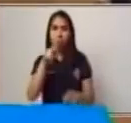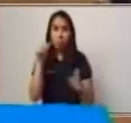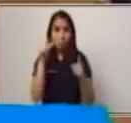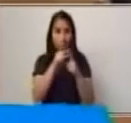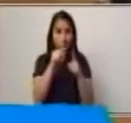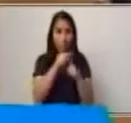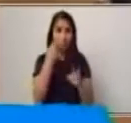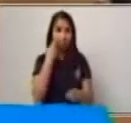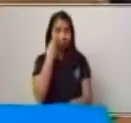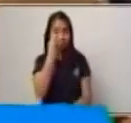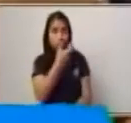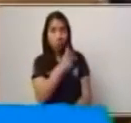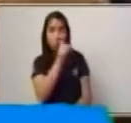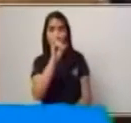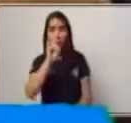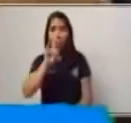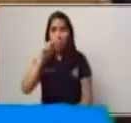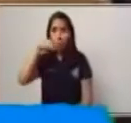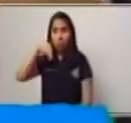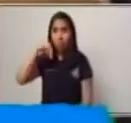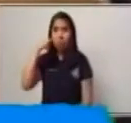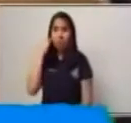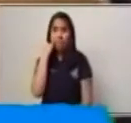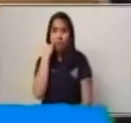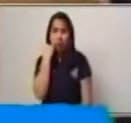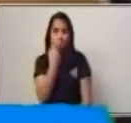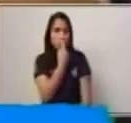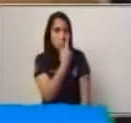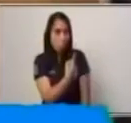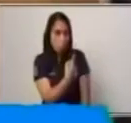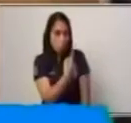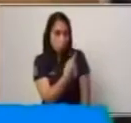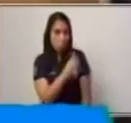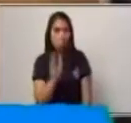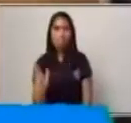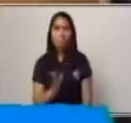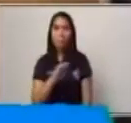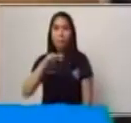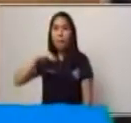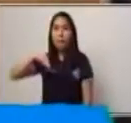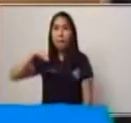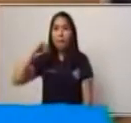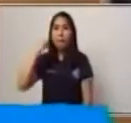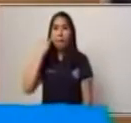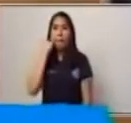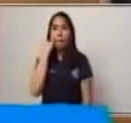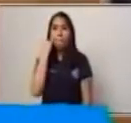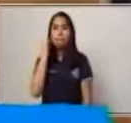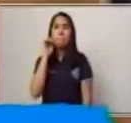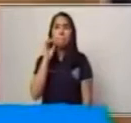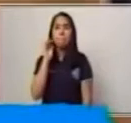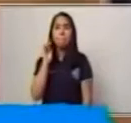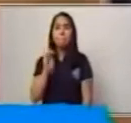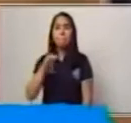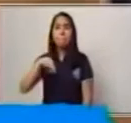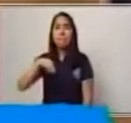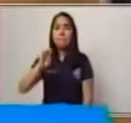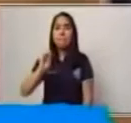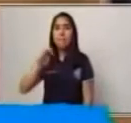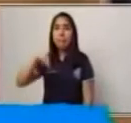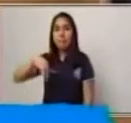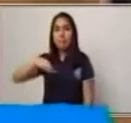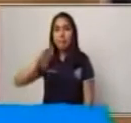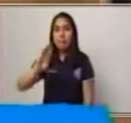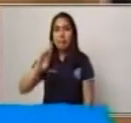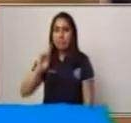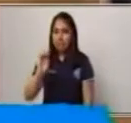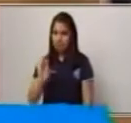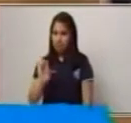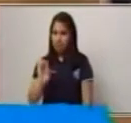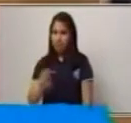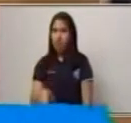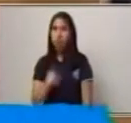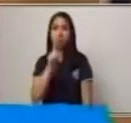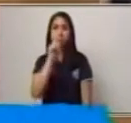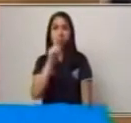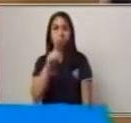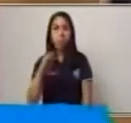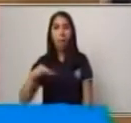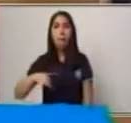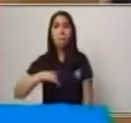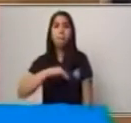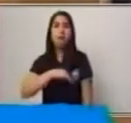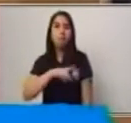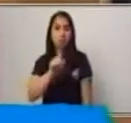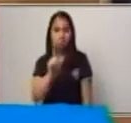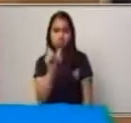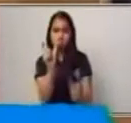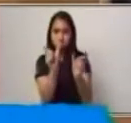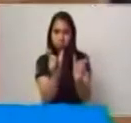uno, membre, miembro. Es decir, un solo miembro. Y la característica de esta oración es que no